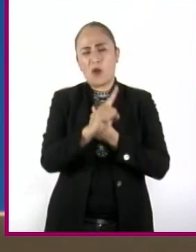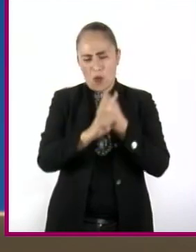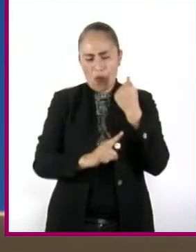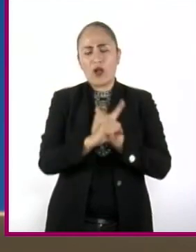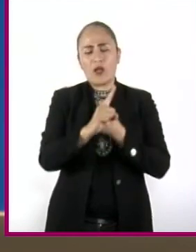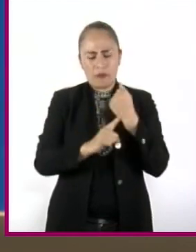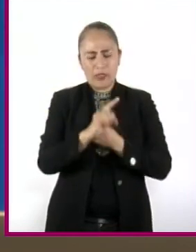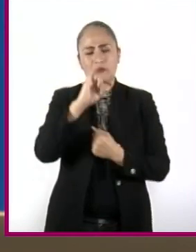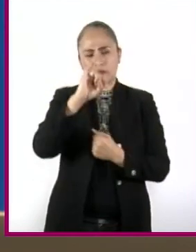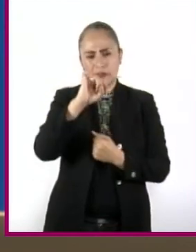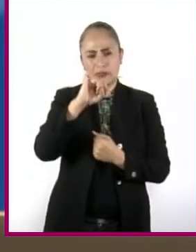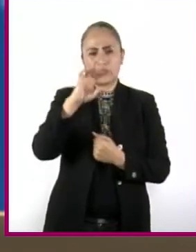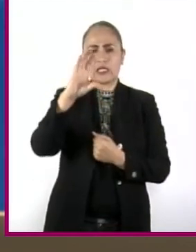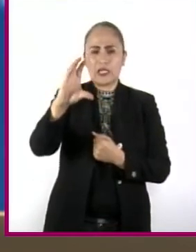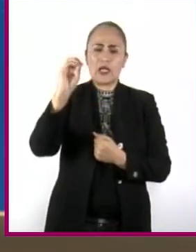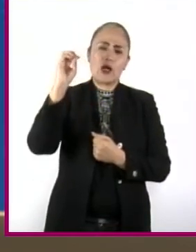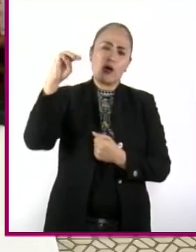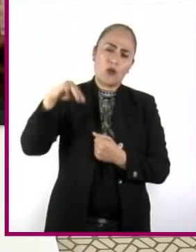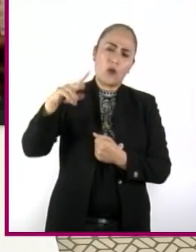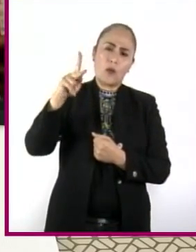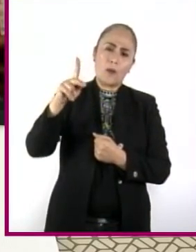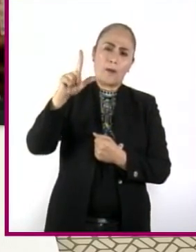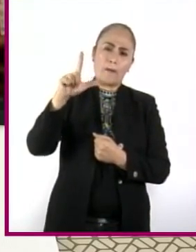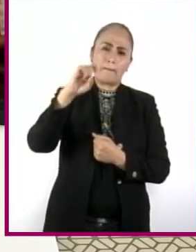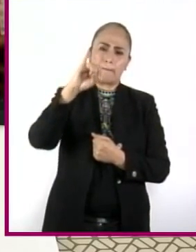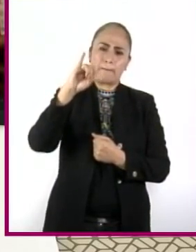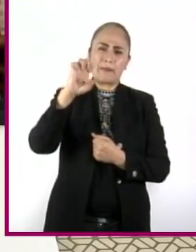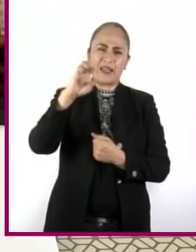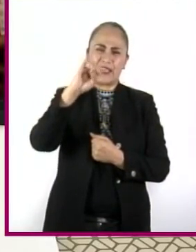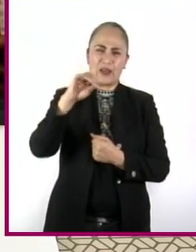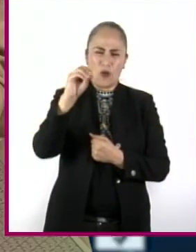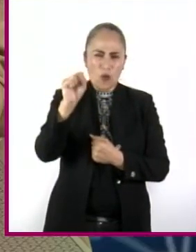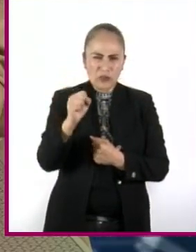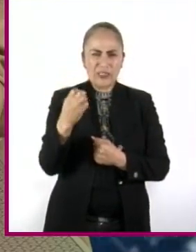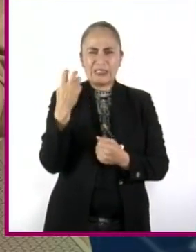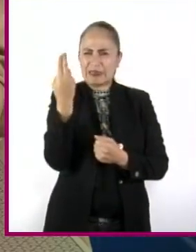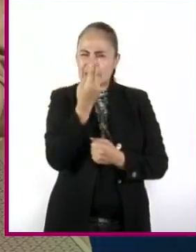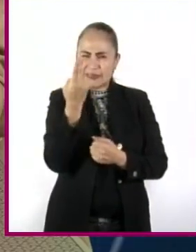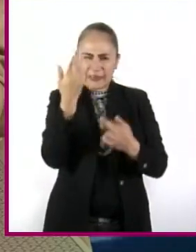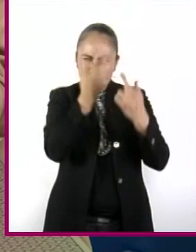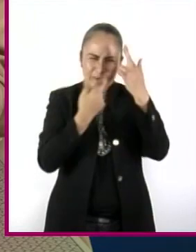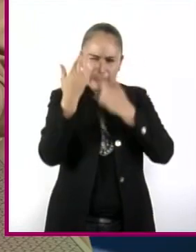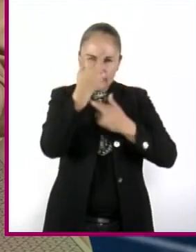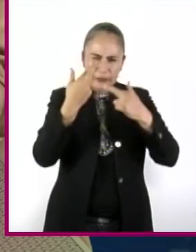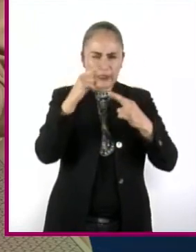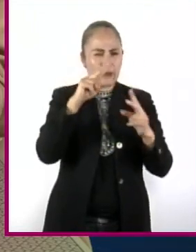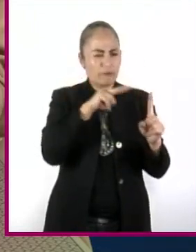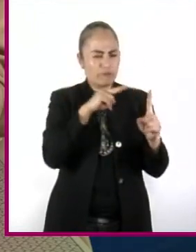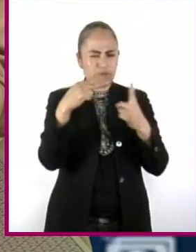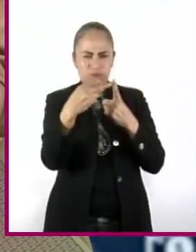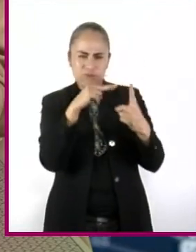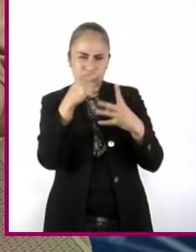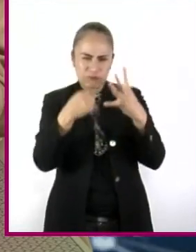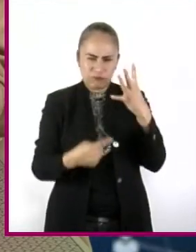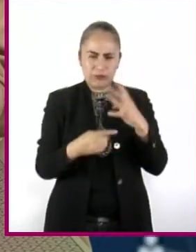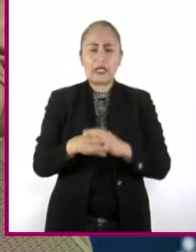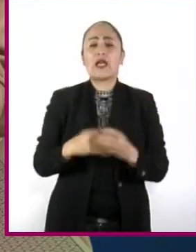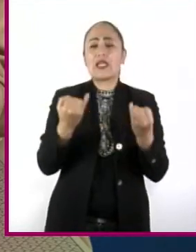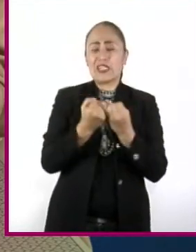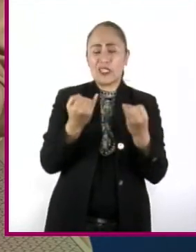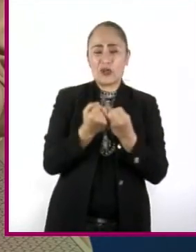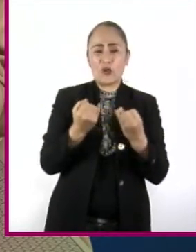complejos que requieren de un análisis multidimensional. Otro gran reto es lo relativo al cambio